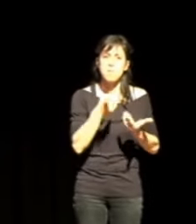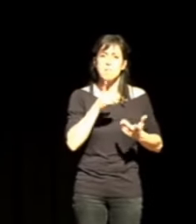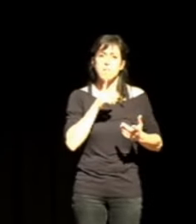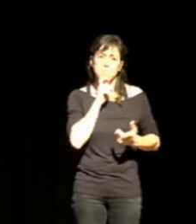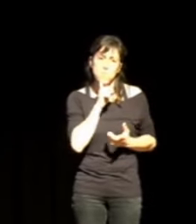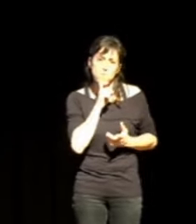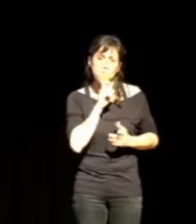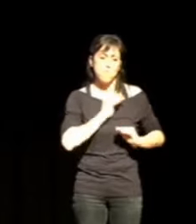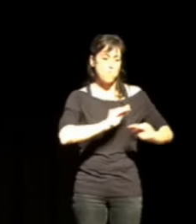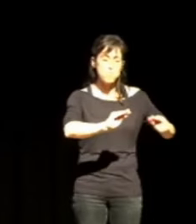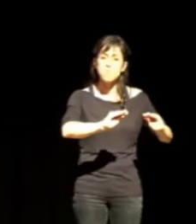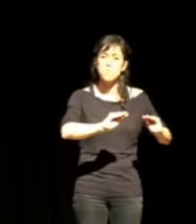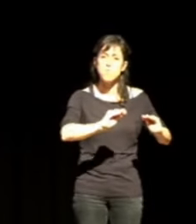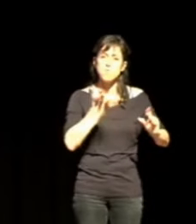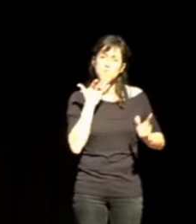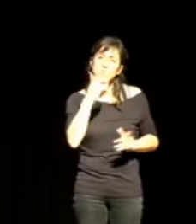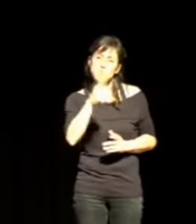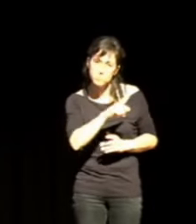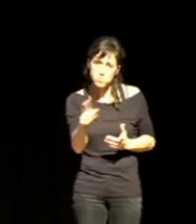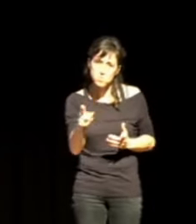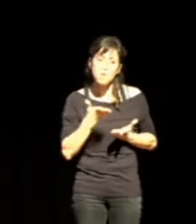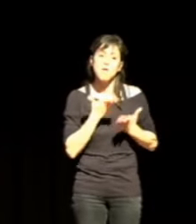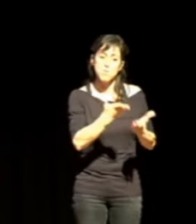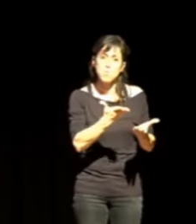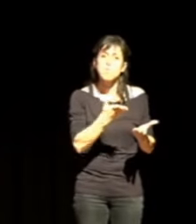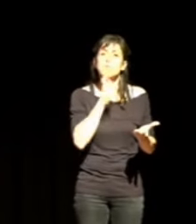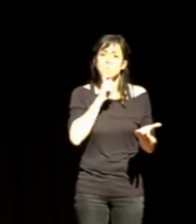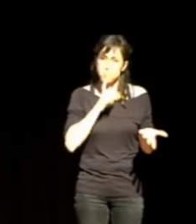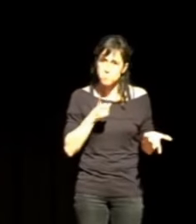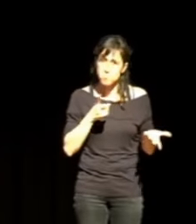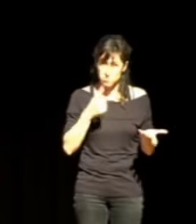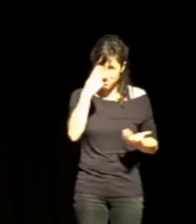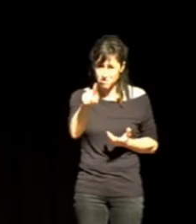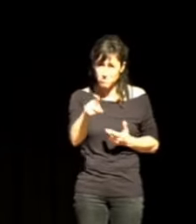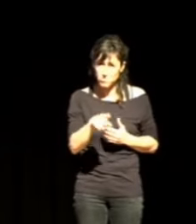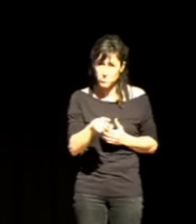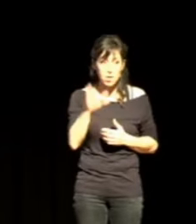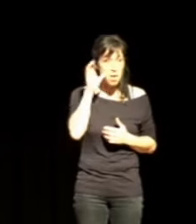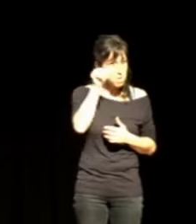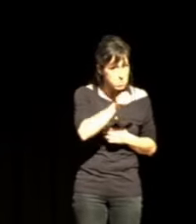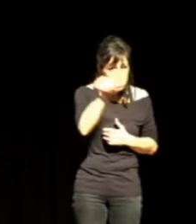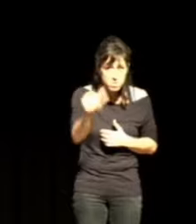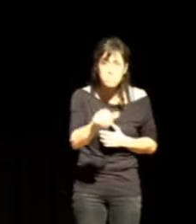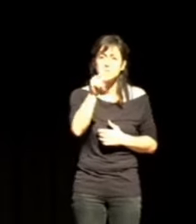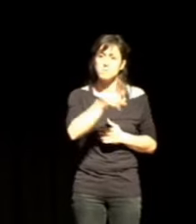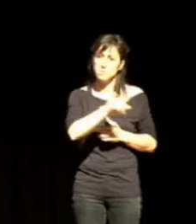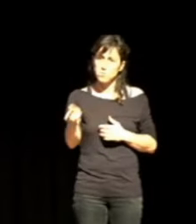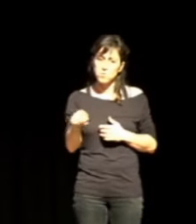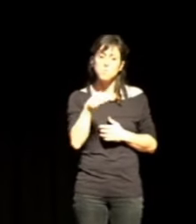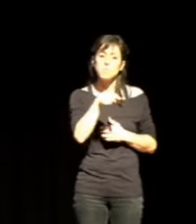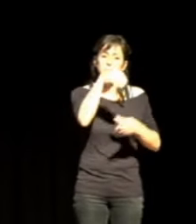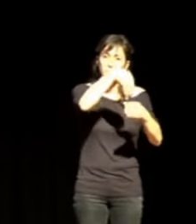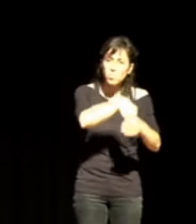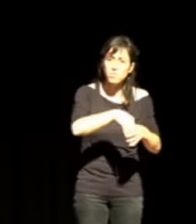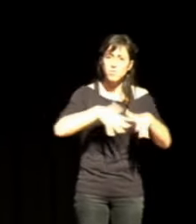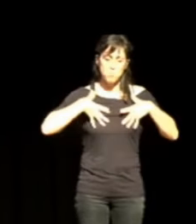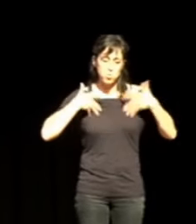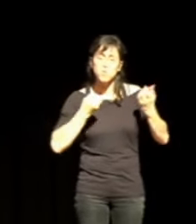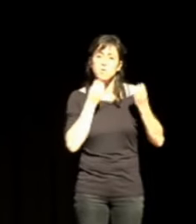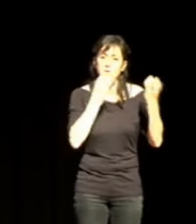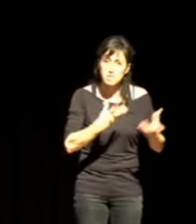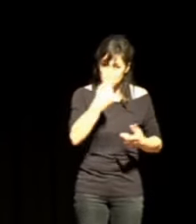cómo podríamos ayudarlos? ¿Les escuchamos? ¿Sabemos qué les ocurre? ¿Les